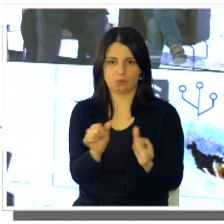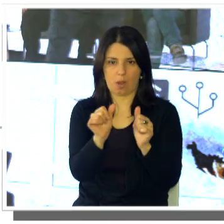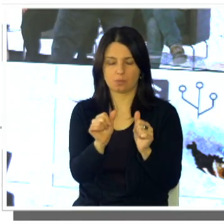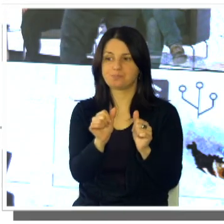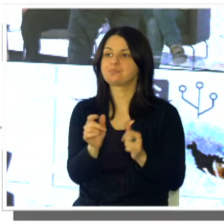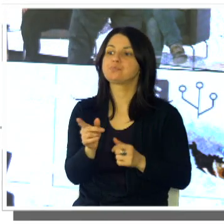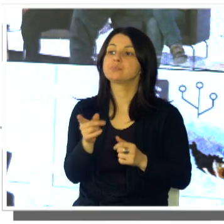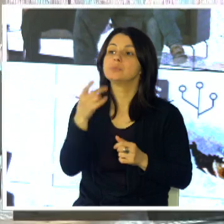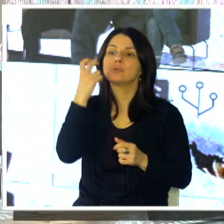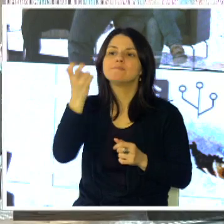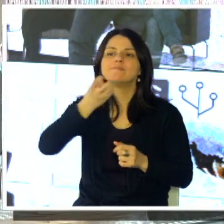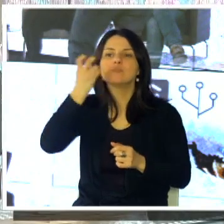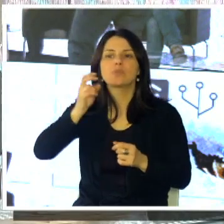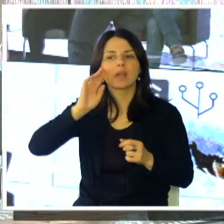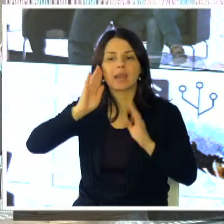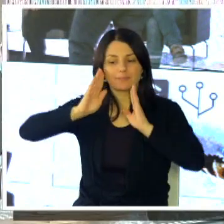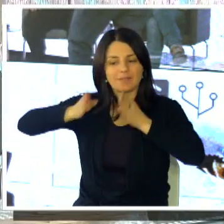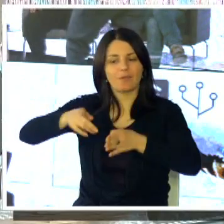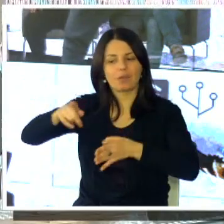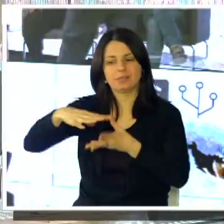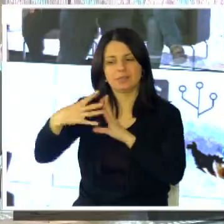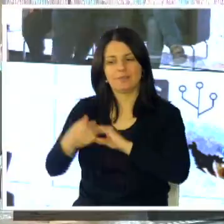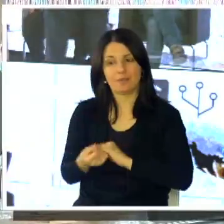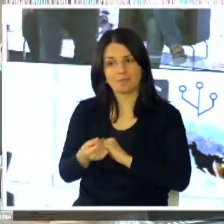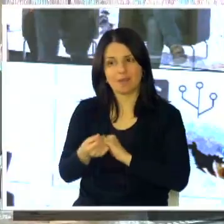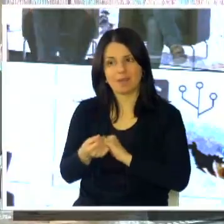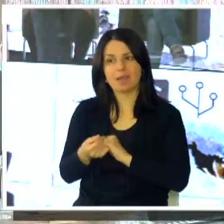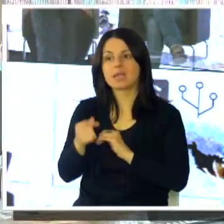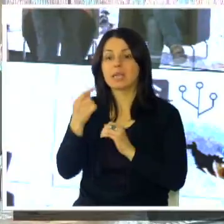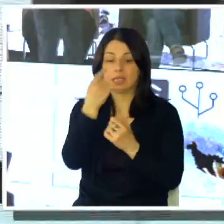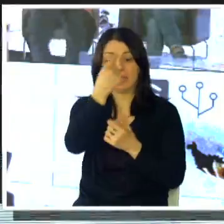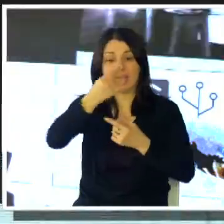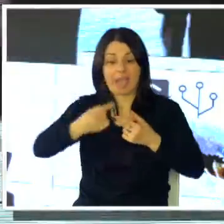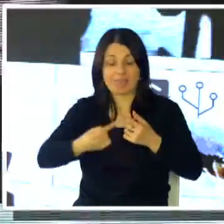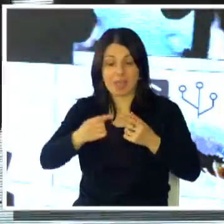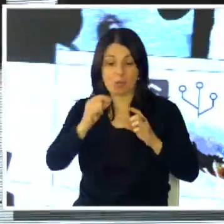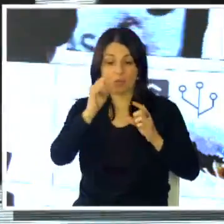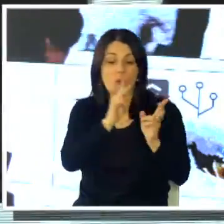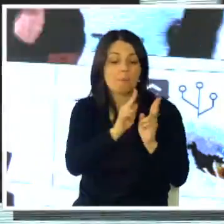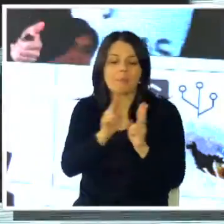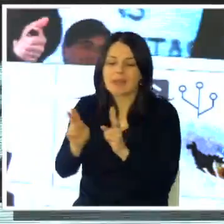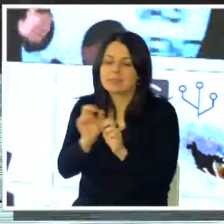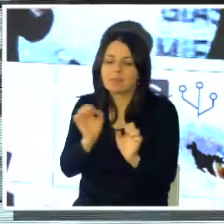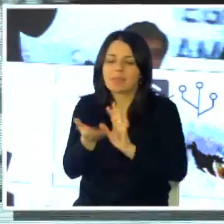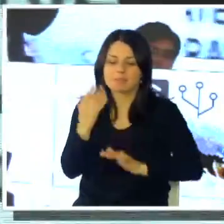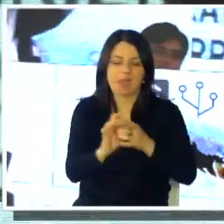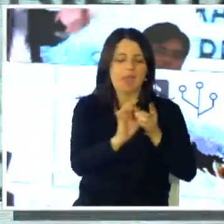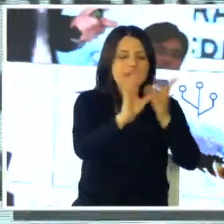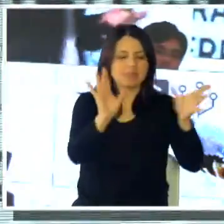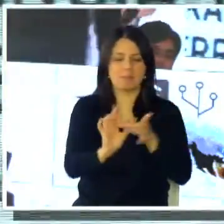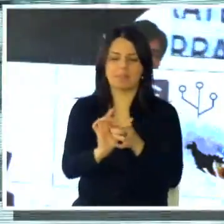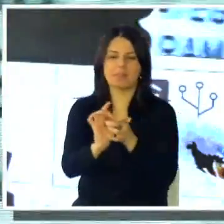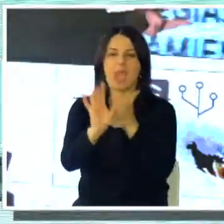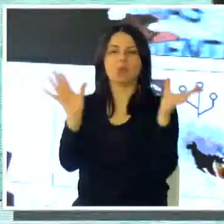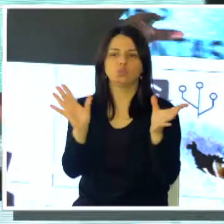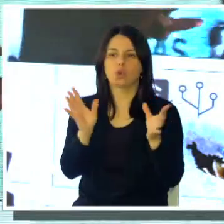Lo que vamos a buscar por el enfoque de esta arquitectura es que cada uno de estos componentes sea lo más independiente, autónomo